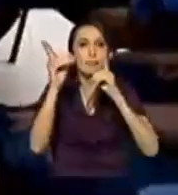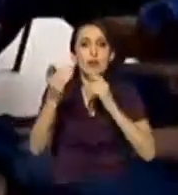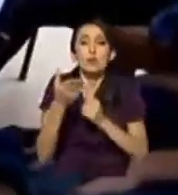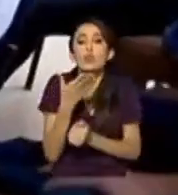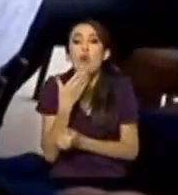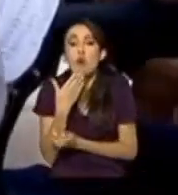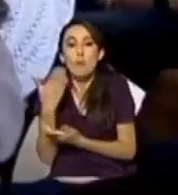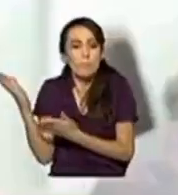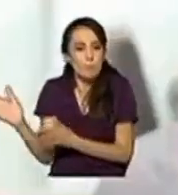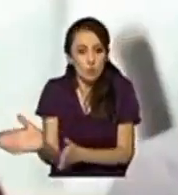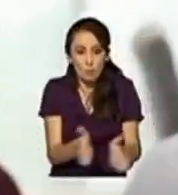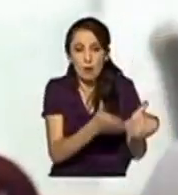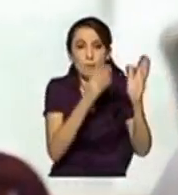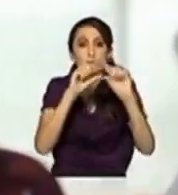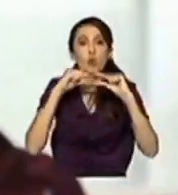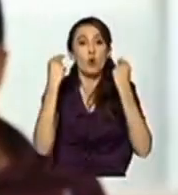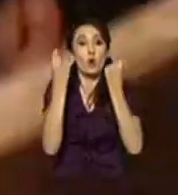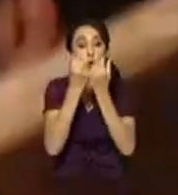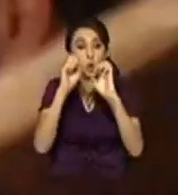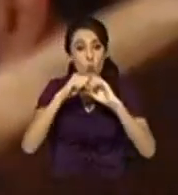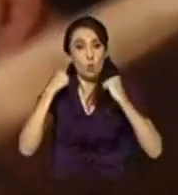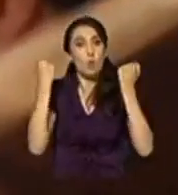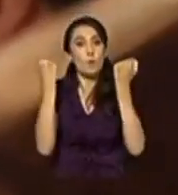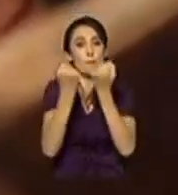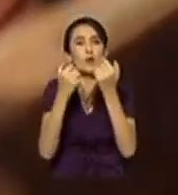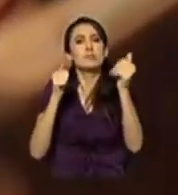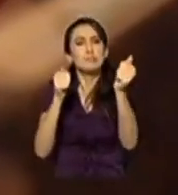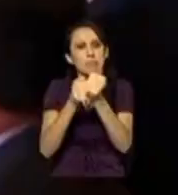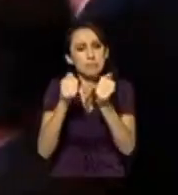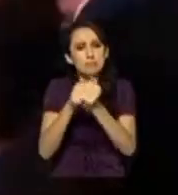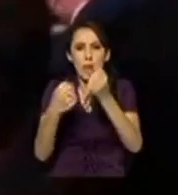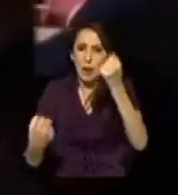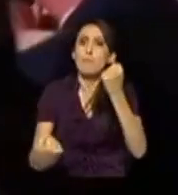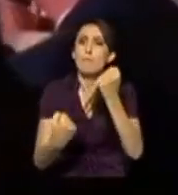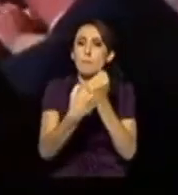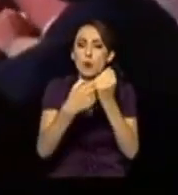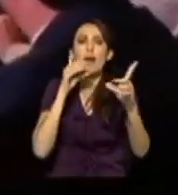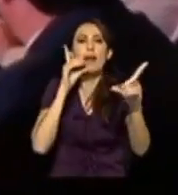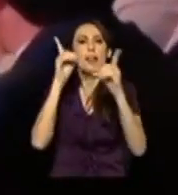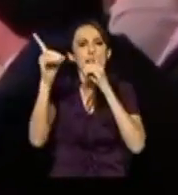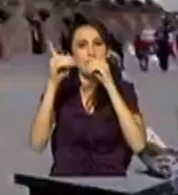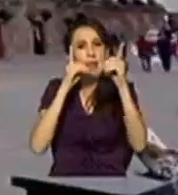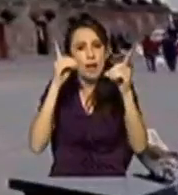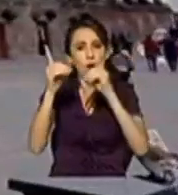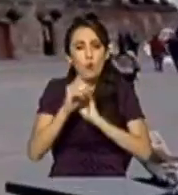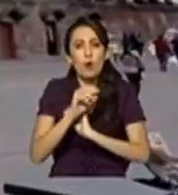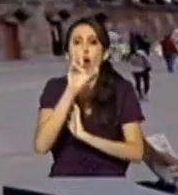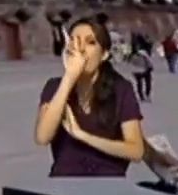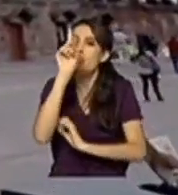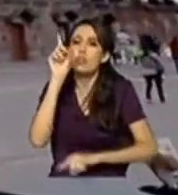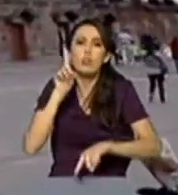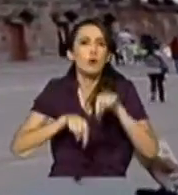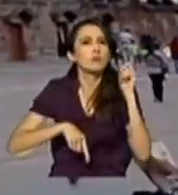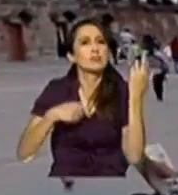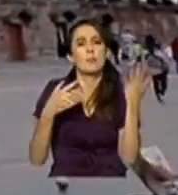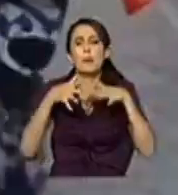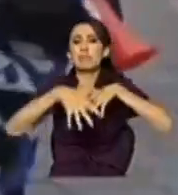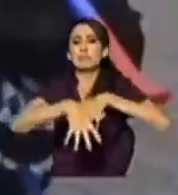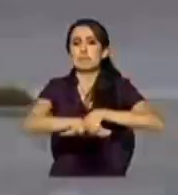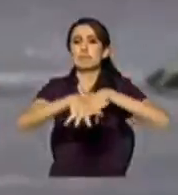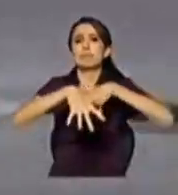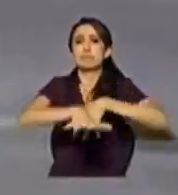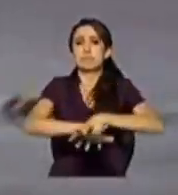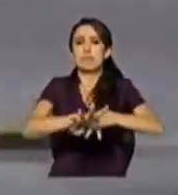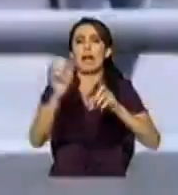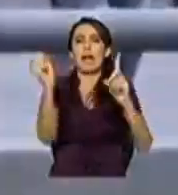adelante. Todas las organizaciones se están acercando al diálogo convocado por el gobierno nacional. No se puede usar la protesta social